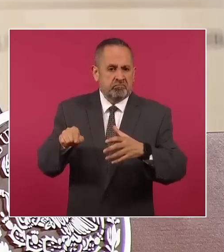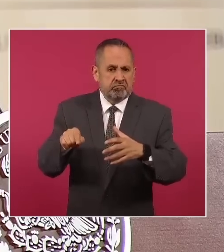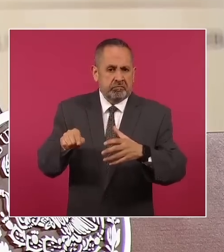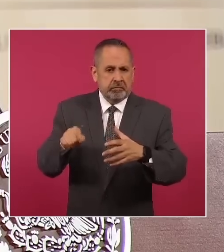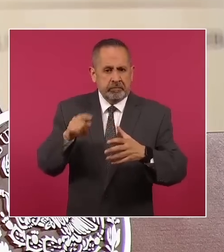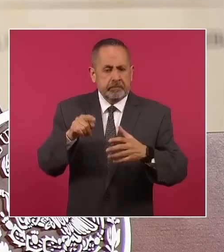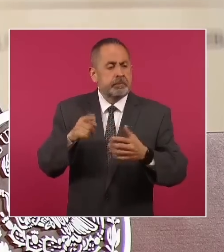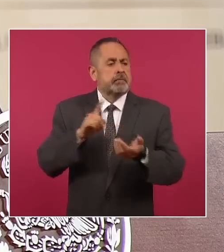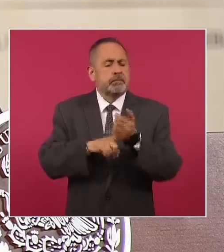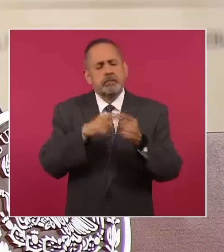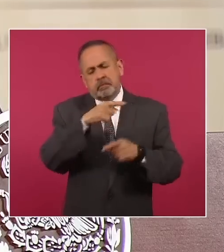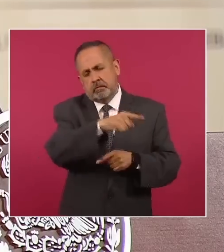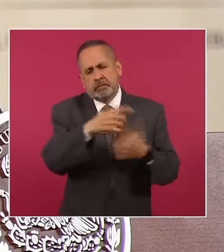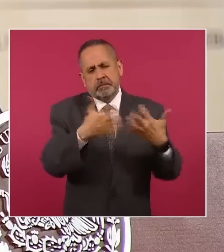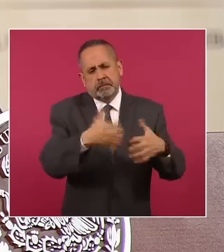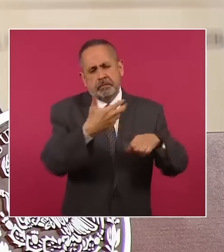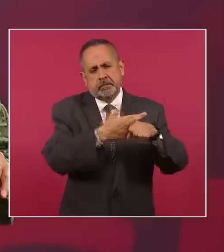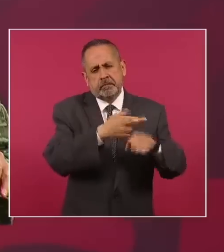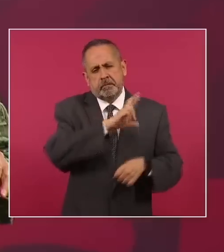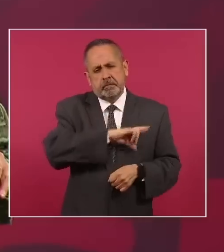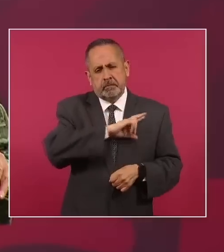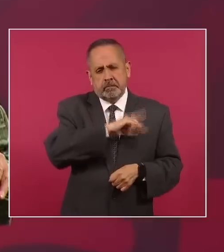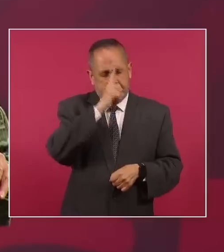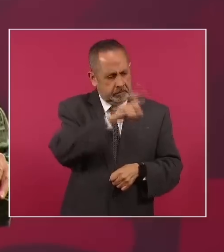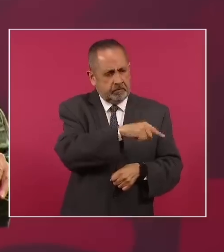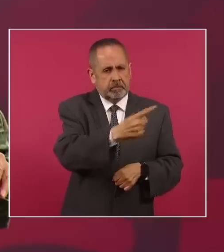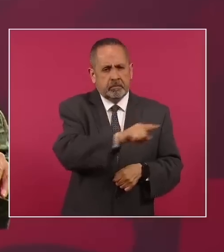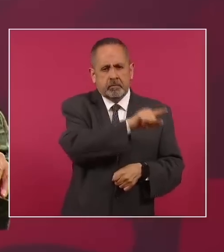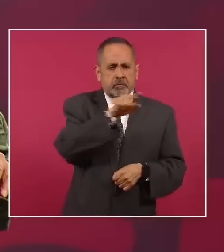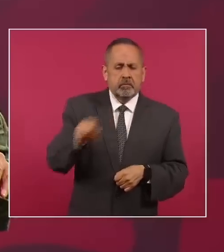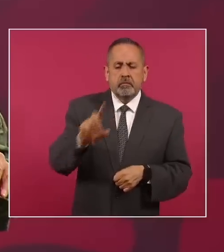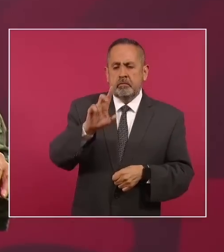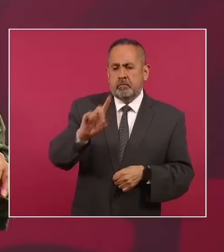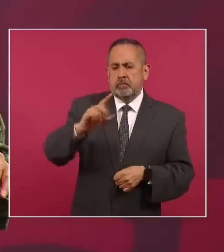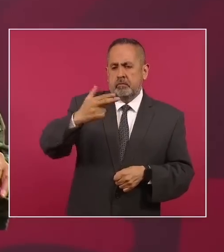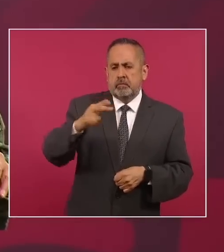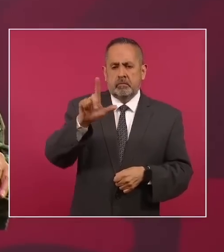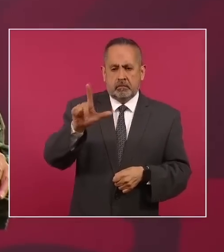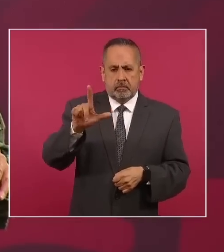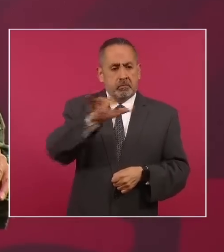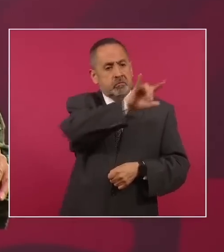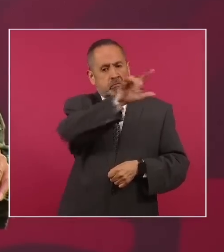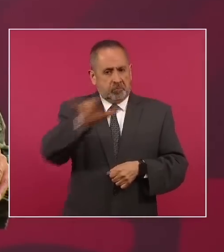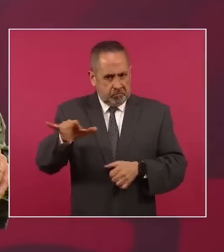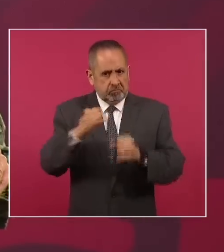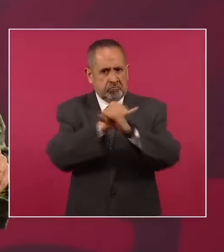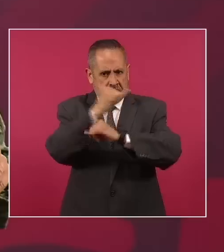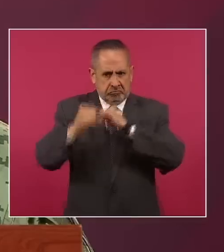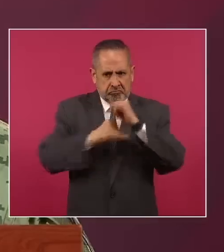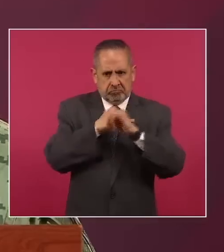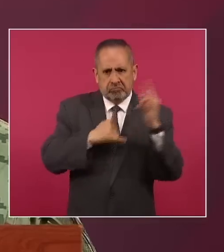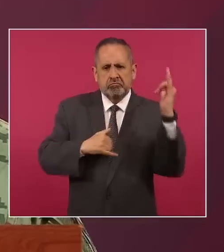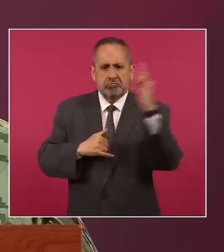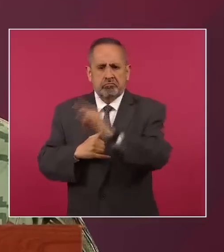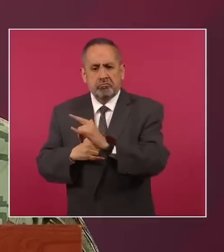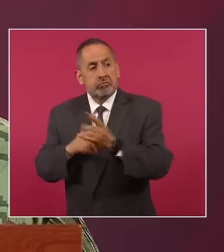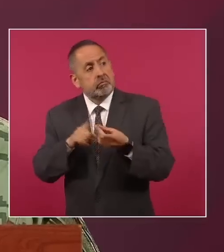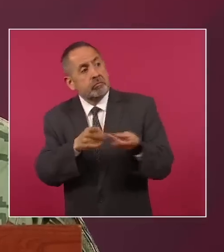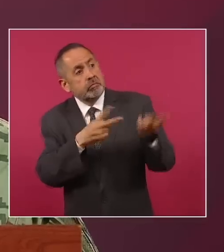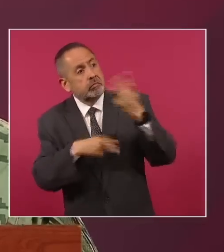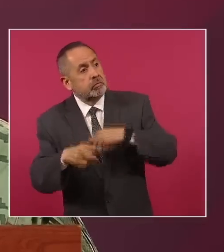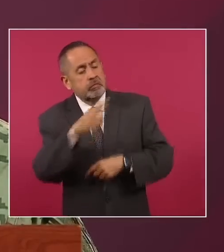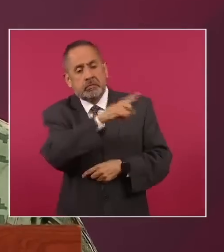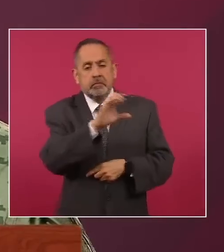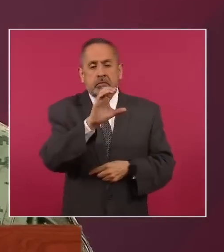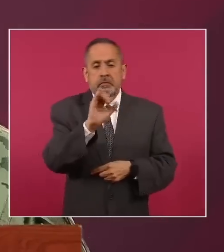es arrendada o le da servicio subrogados a DHL con carga internacional procedente de la ciudad